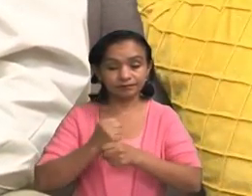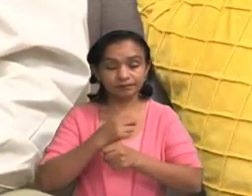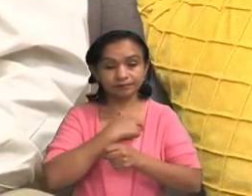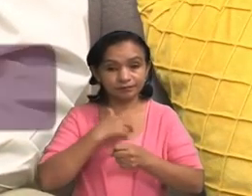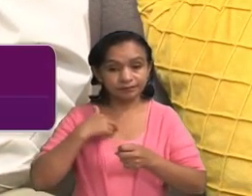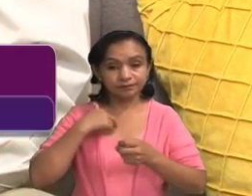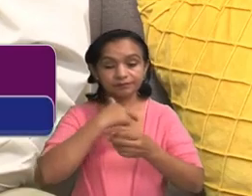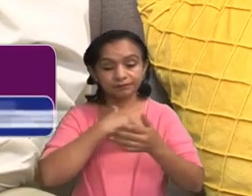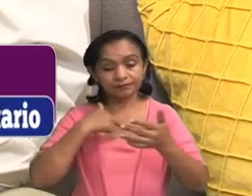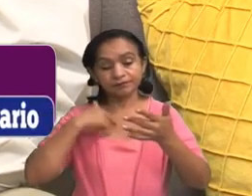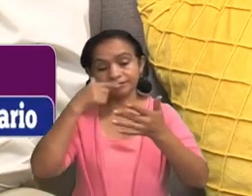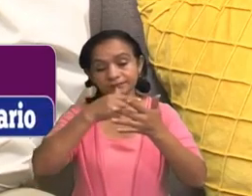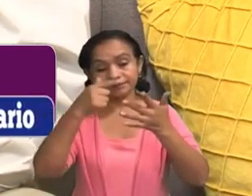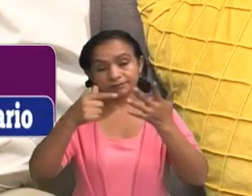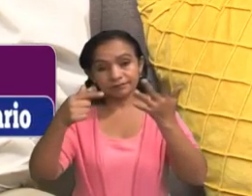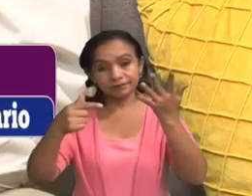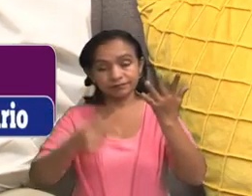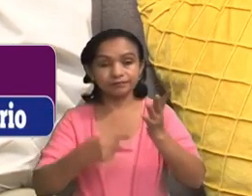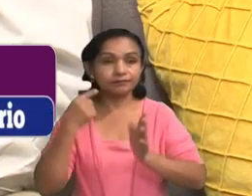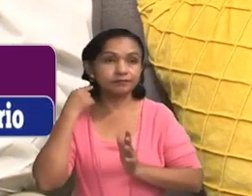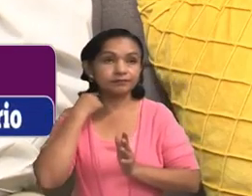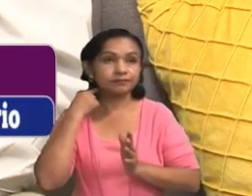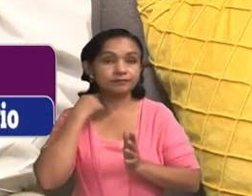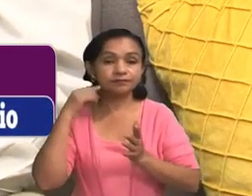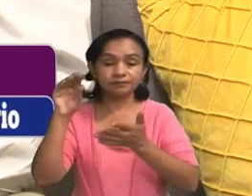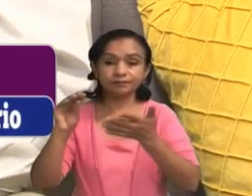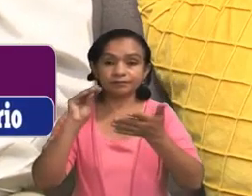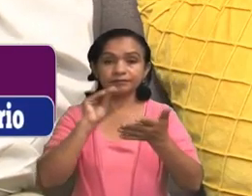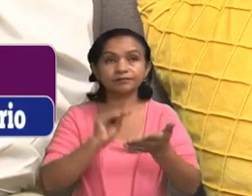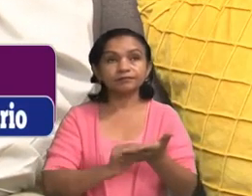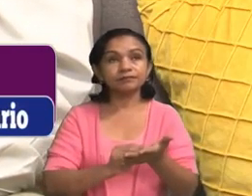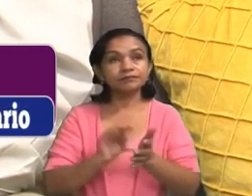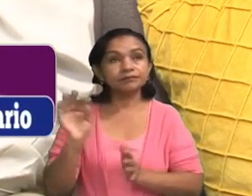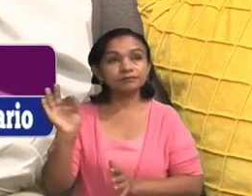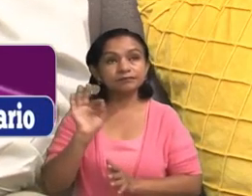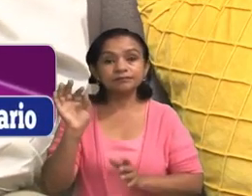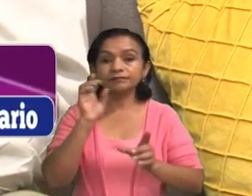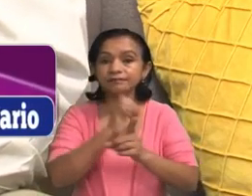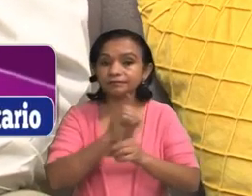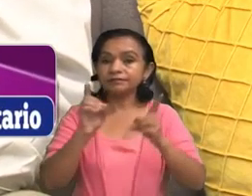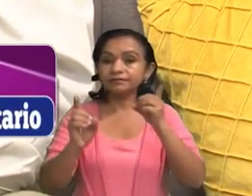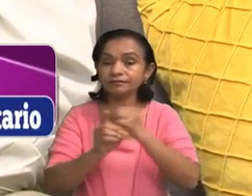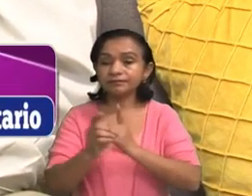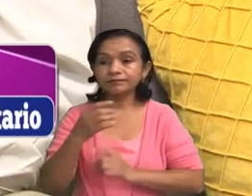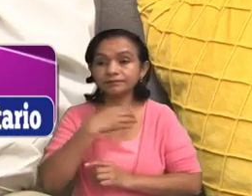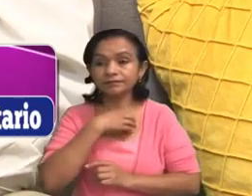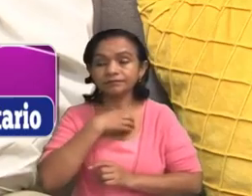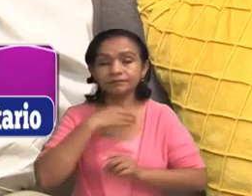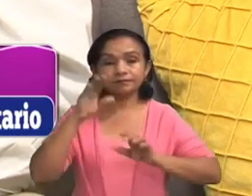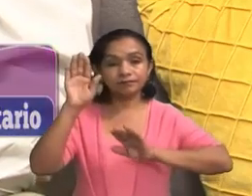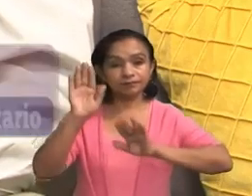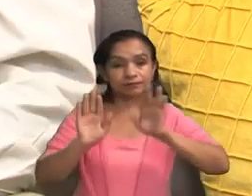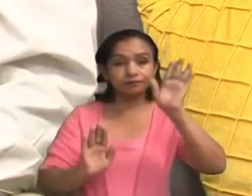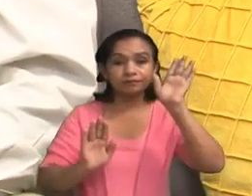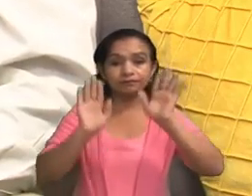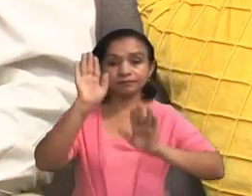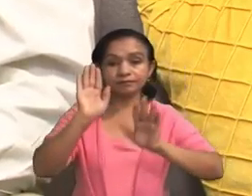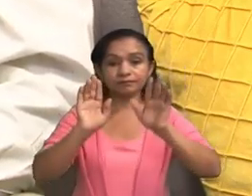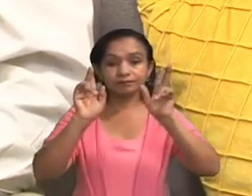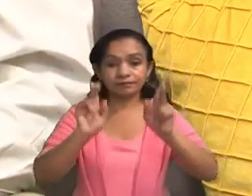celebrando, porque siempre incorporamos y de forma obligatoria para nosotros es la participación de